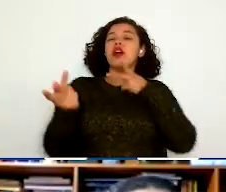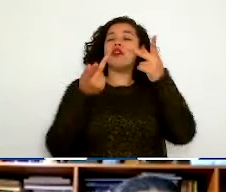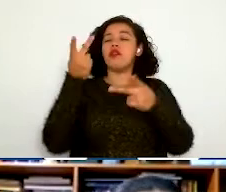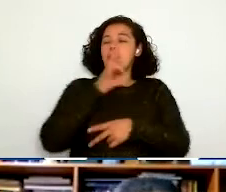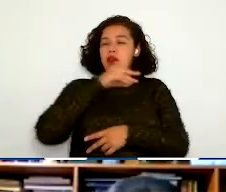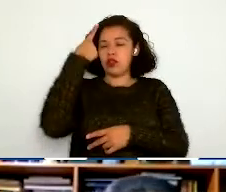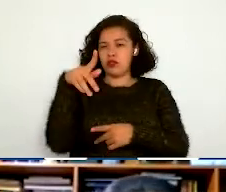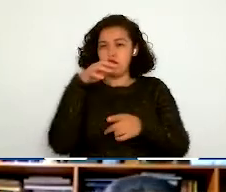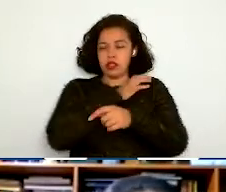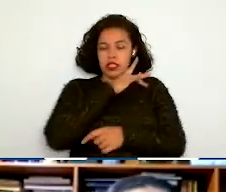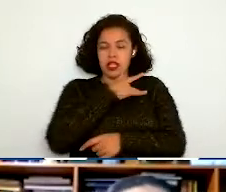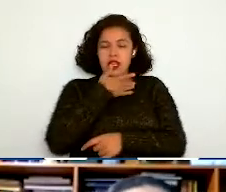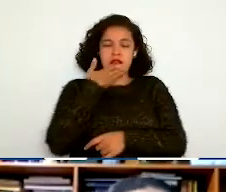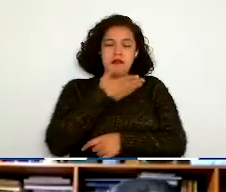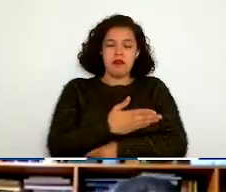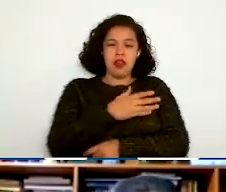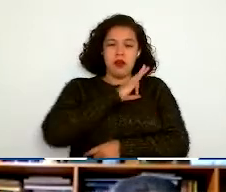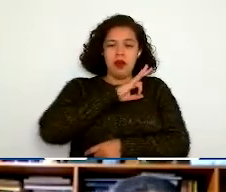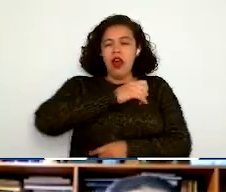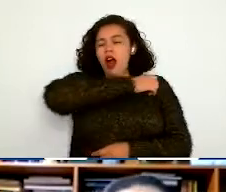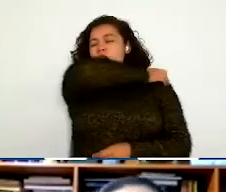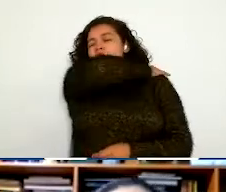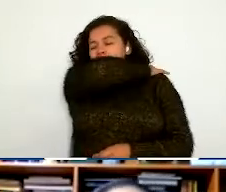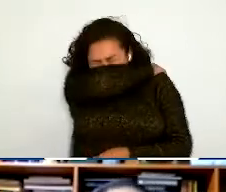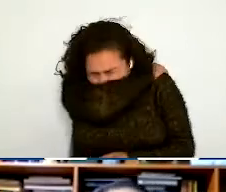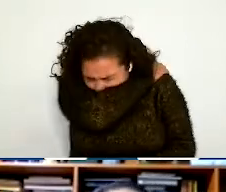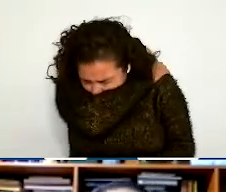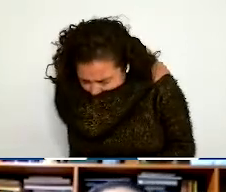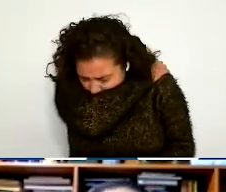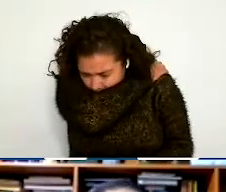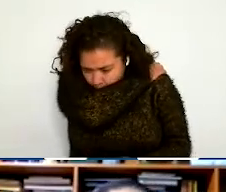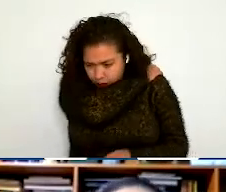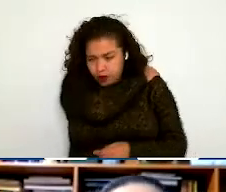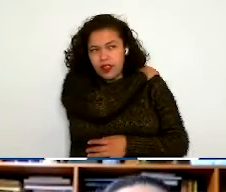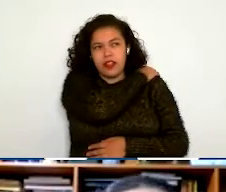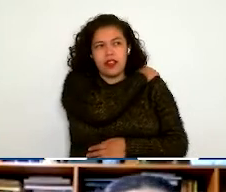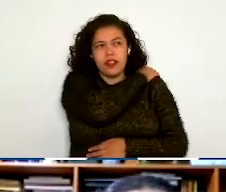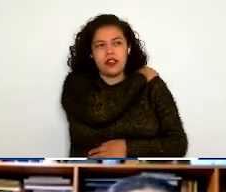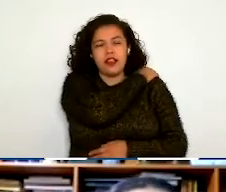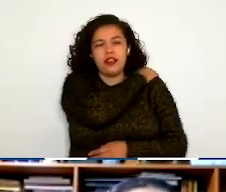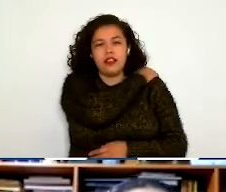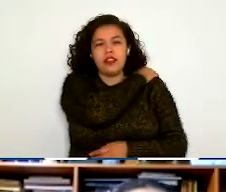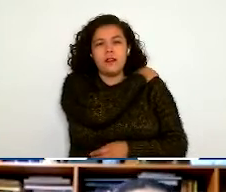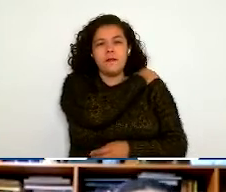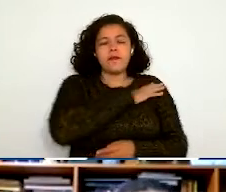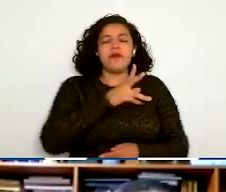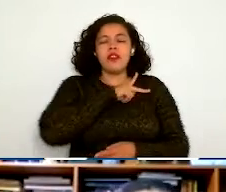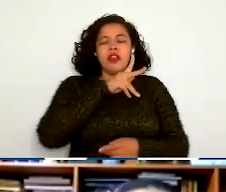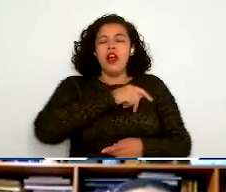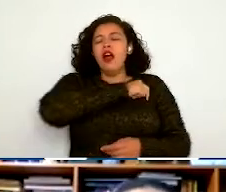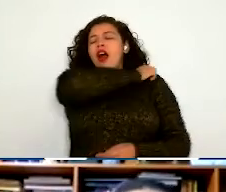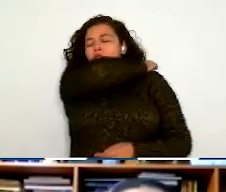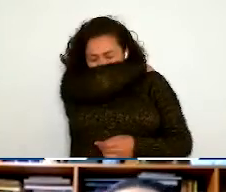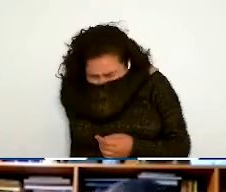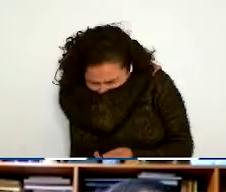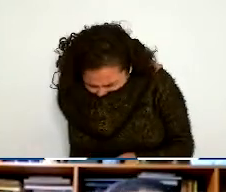su propia satisfacción o su propio cambio. Entonces, una buena práctica potencializa esas capacidades, esas fortalezas